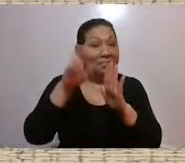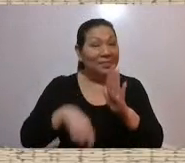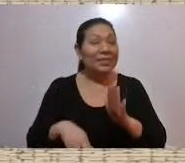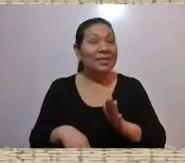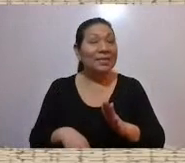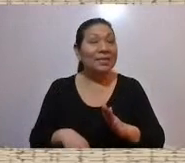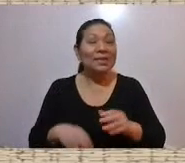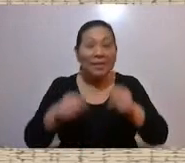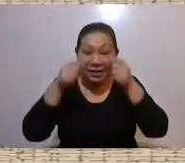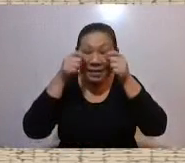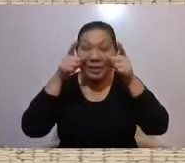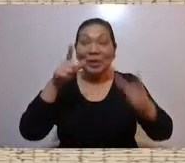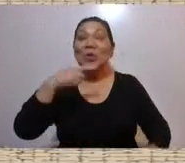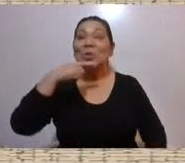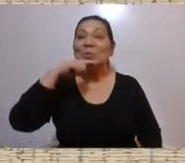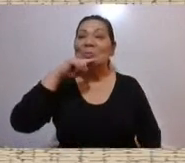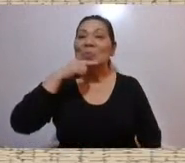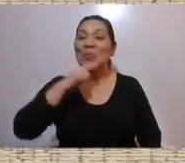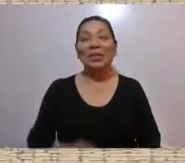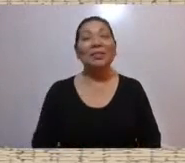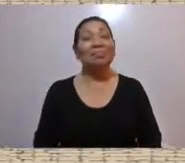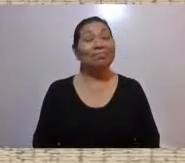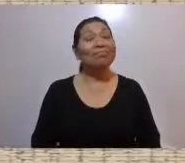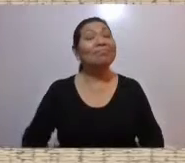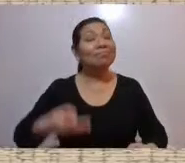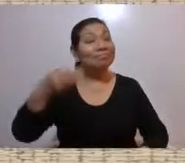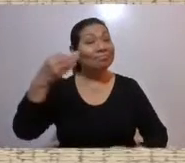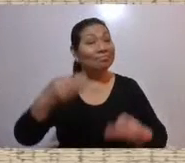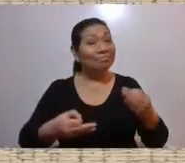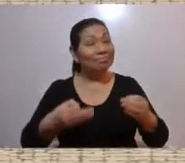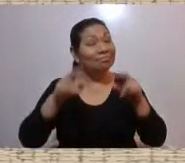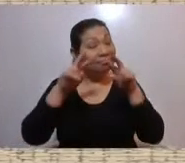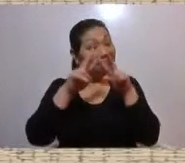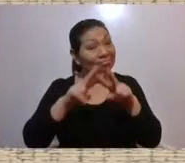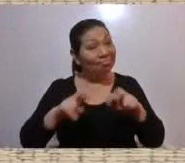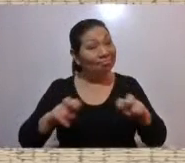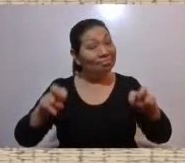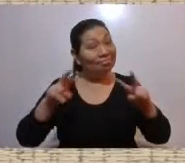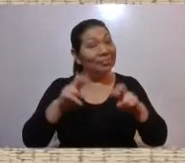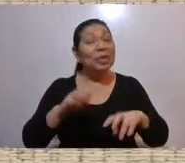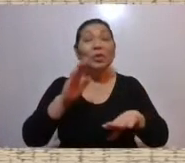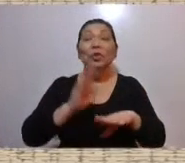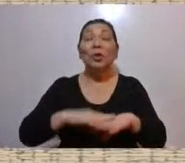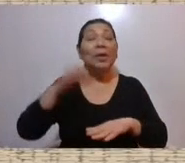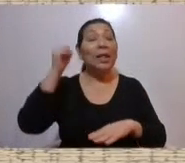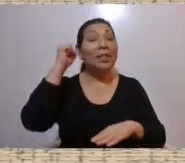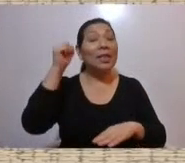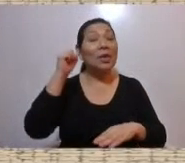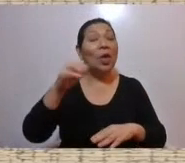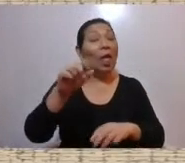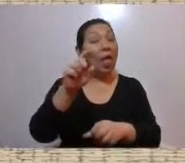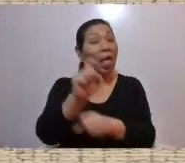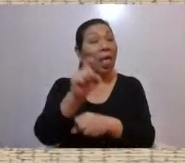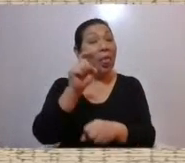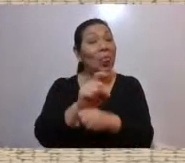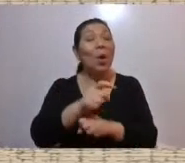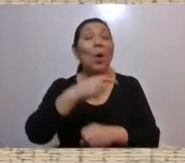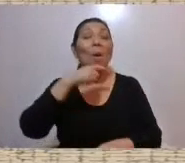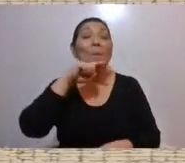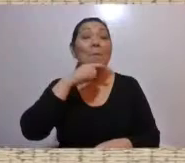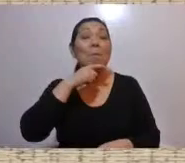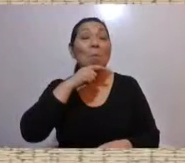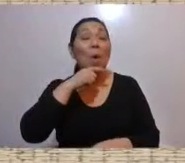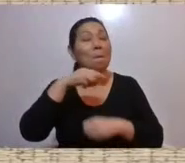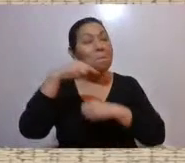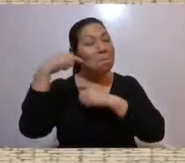Seguimos con el programa Richari Warem. La sentencia que estamos analizando es sobre el derecho a la